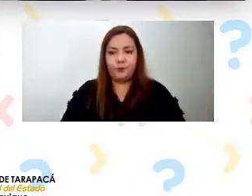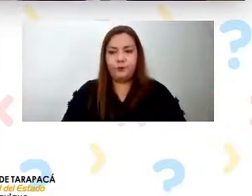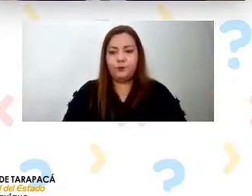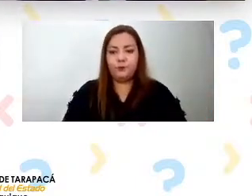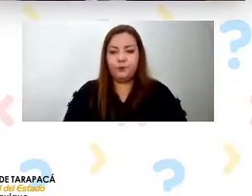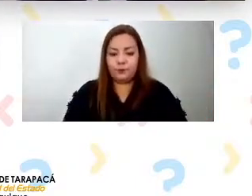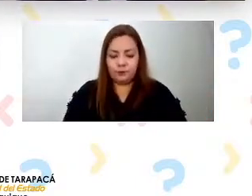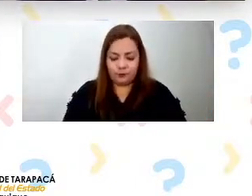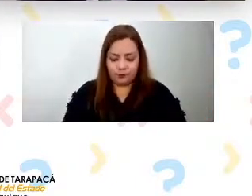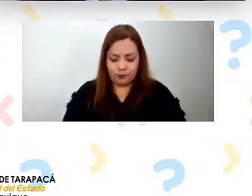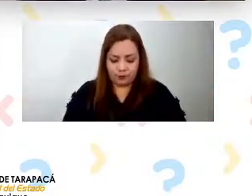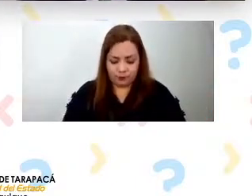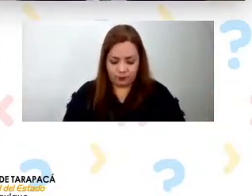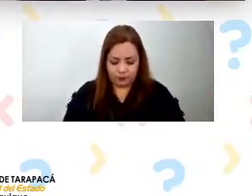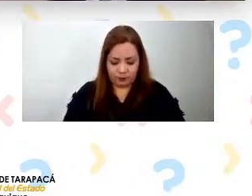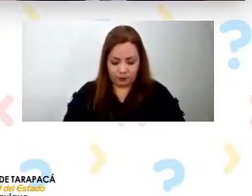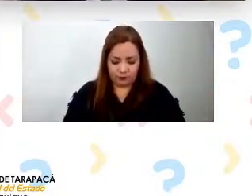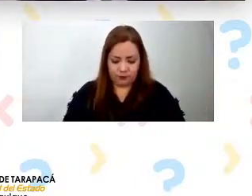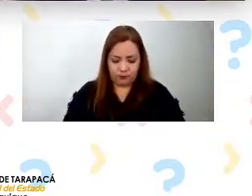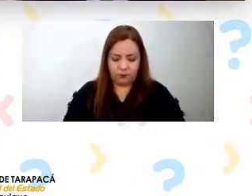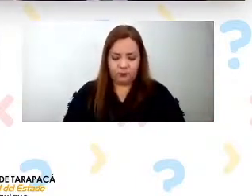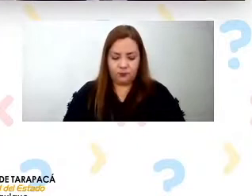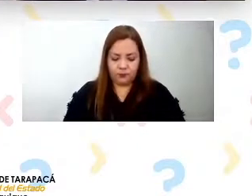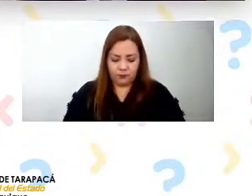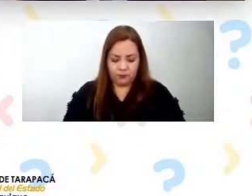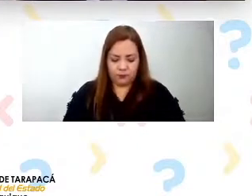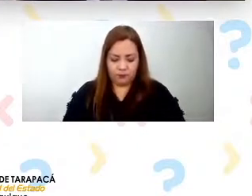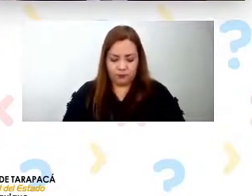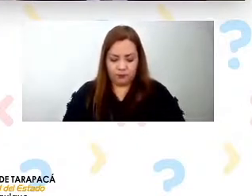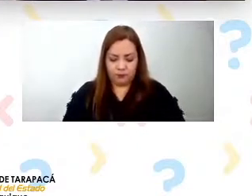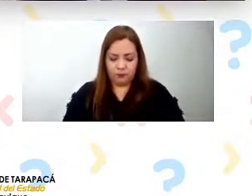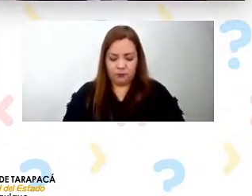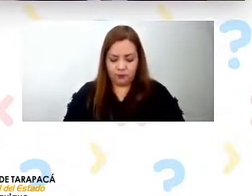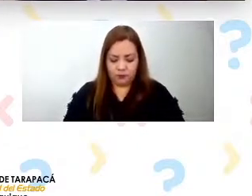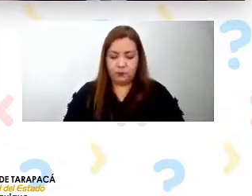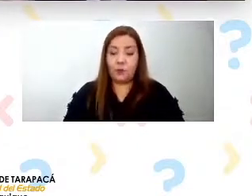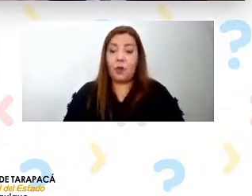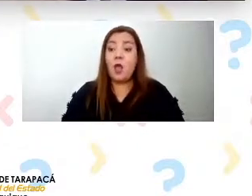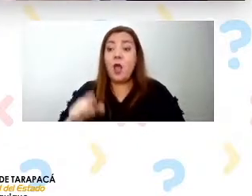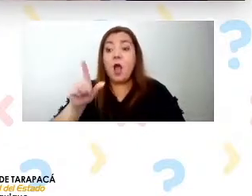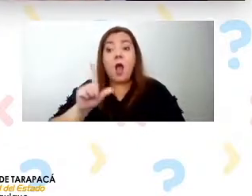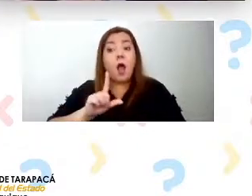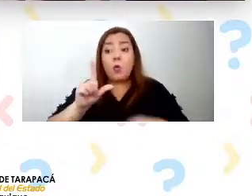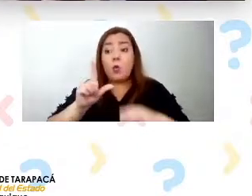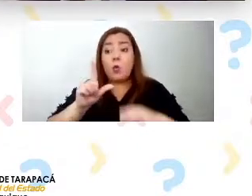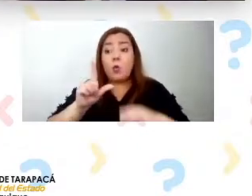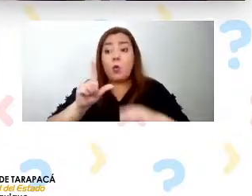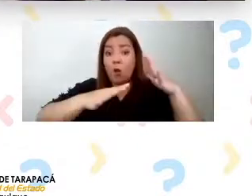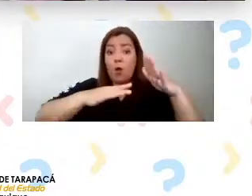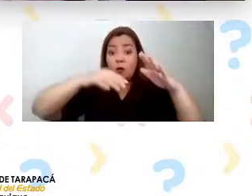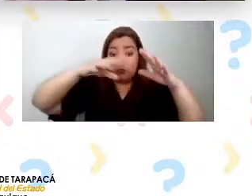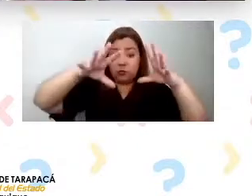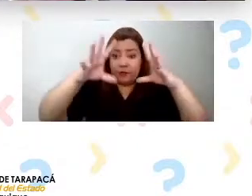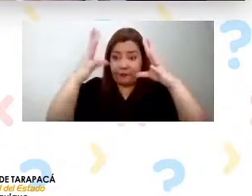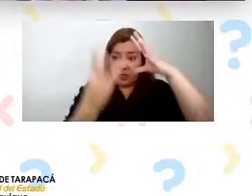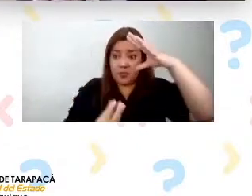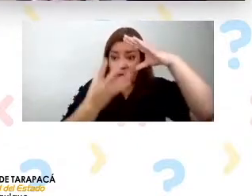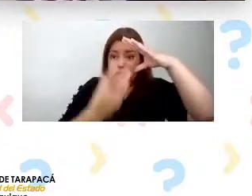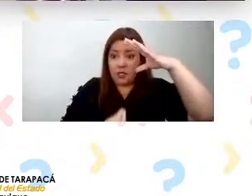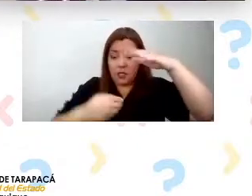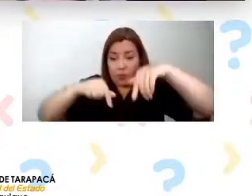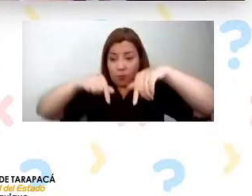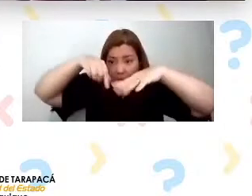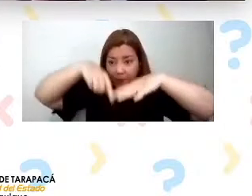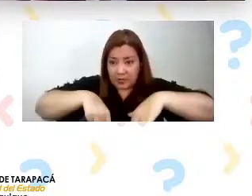Algunas de estas aguas se infiltran y forman parte de estos acuíferos. En zonas que son impermeables van